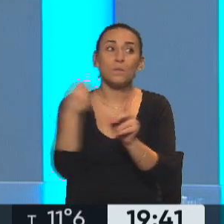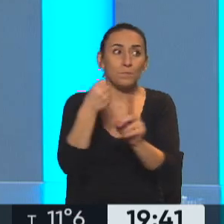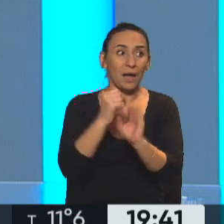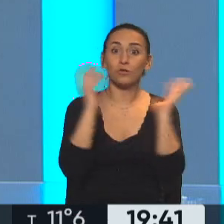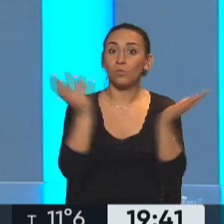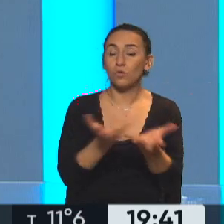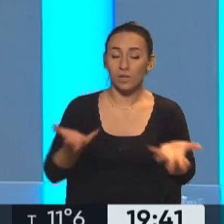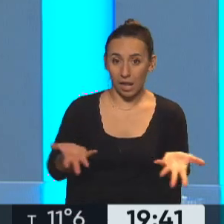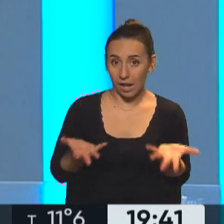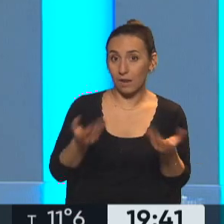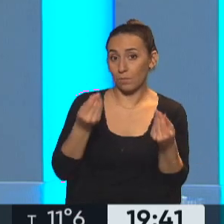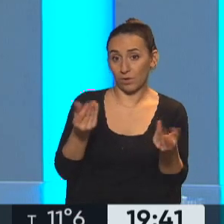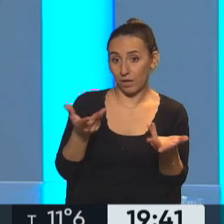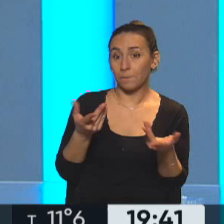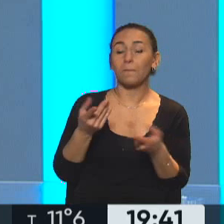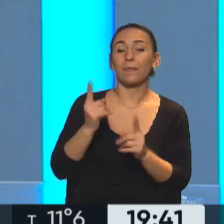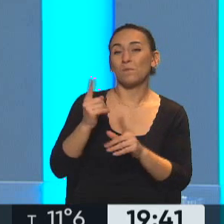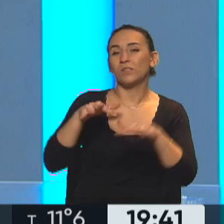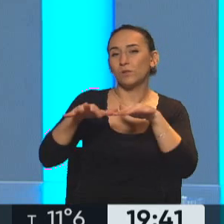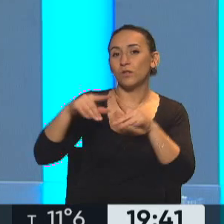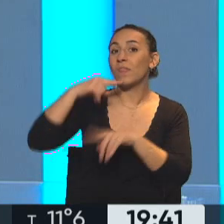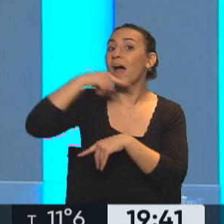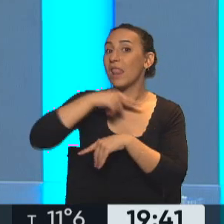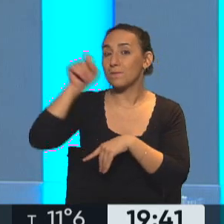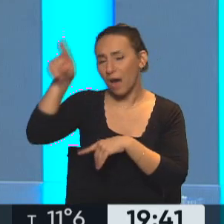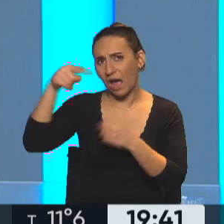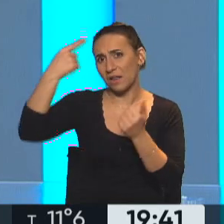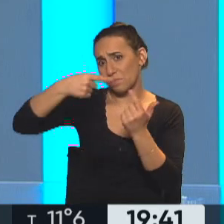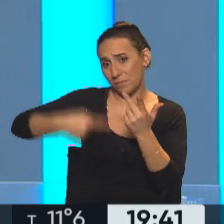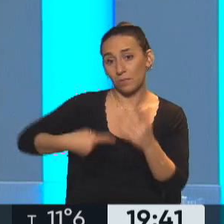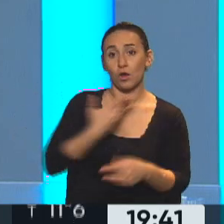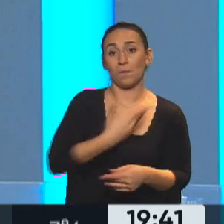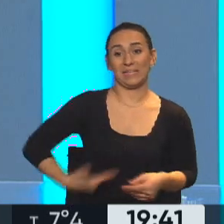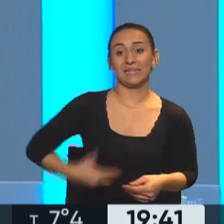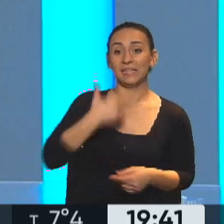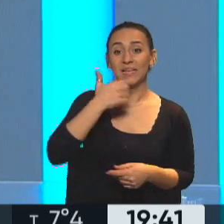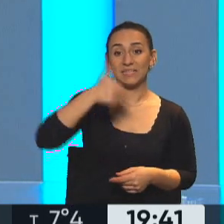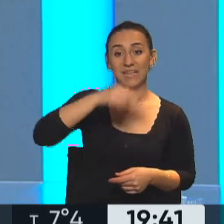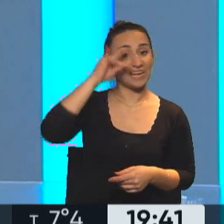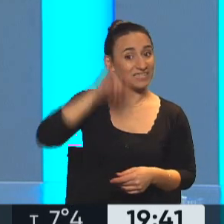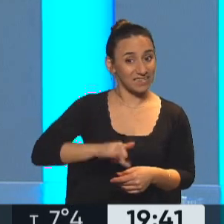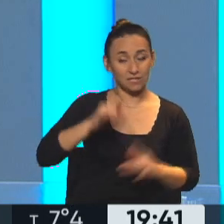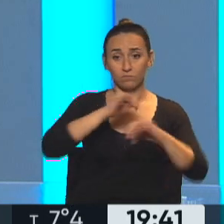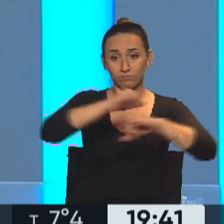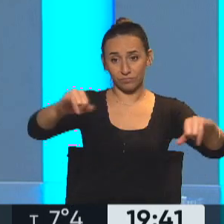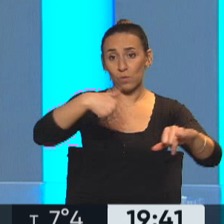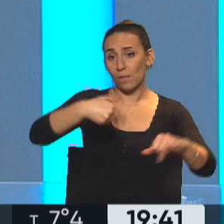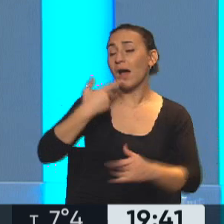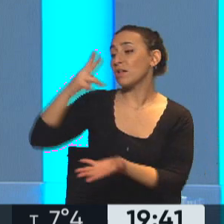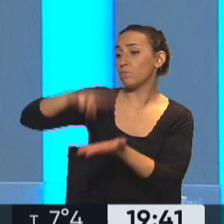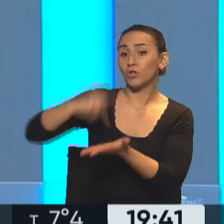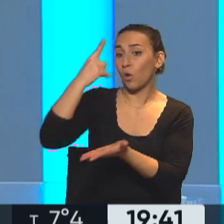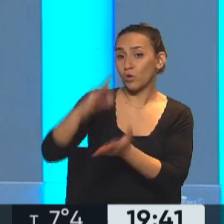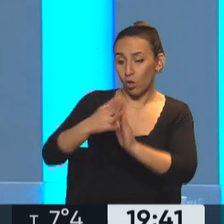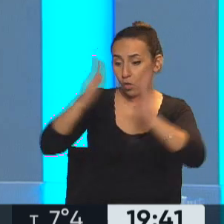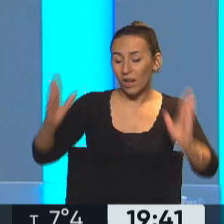el caso antes de Alemania. Bueno, un Pedro Sánchez que anunció que va a cobrar un impuesto de manera excepcional por